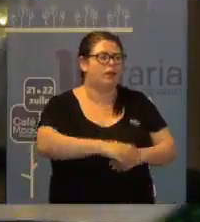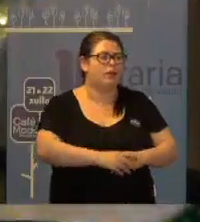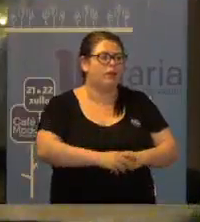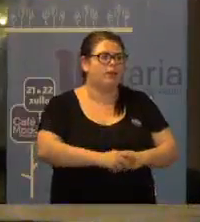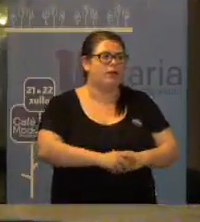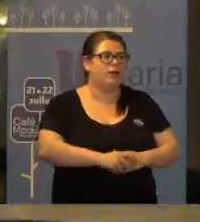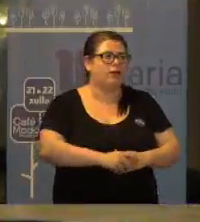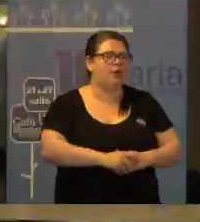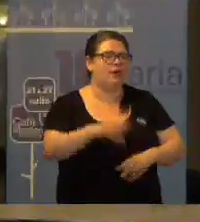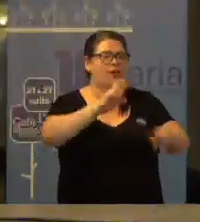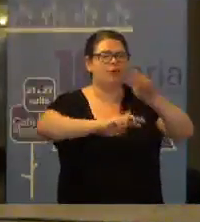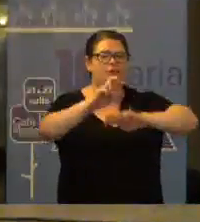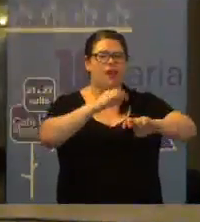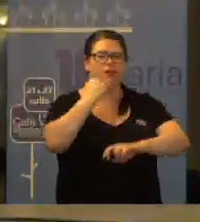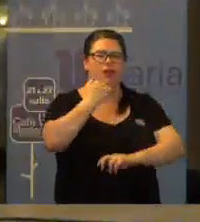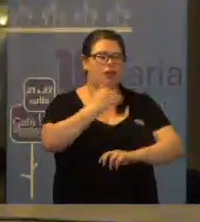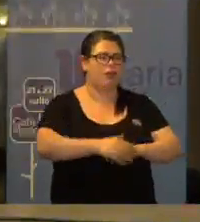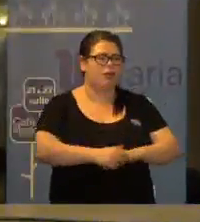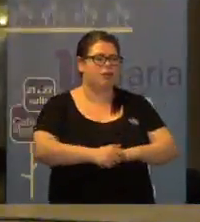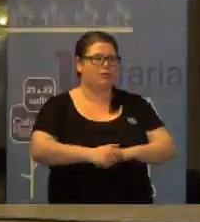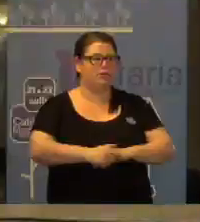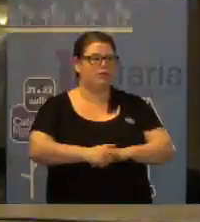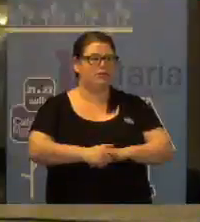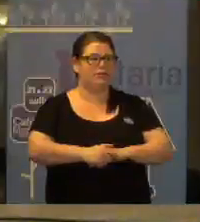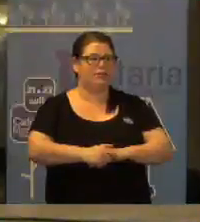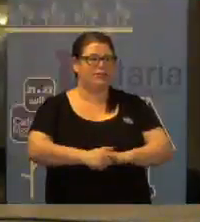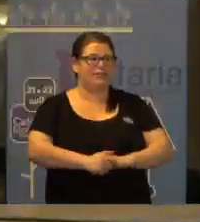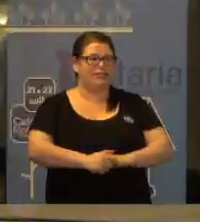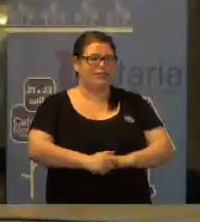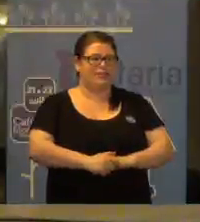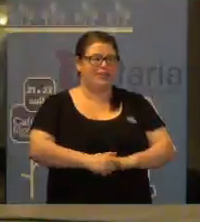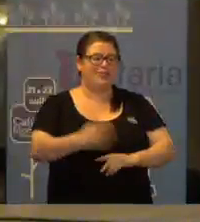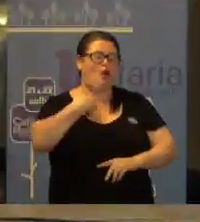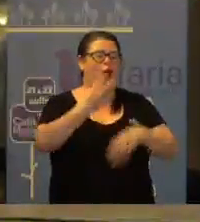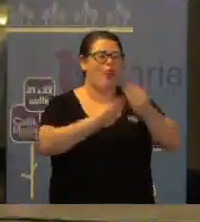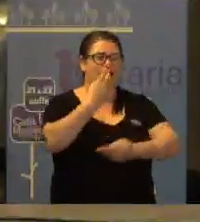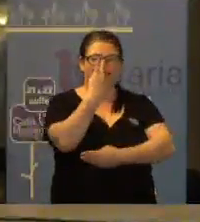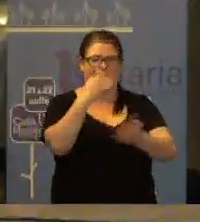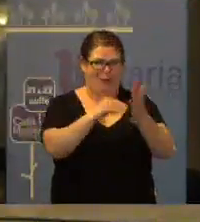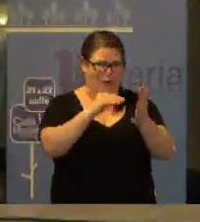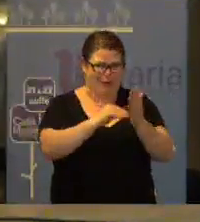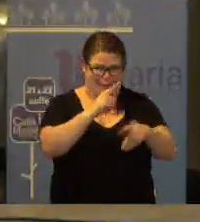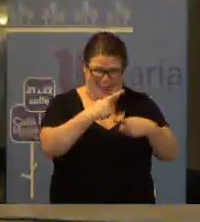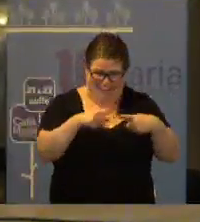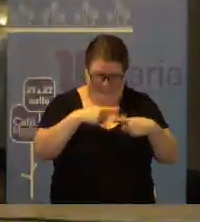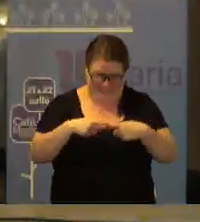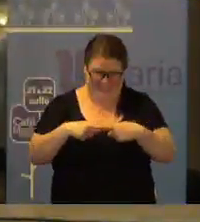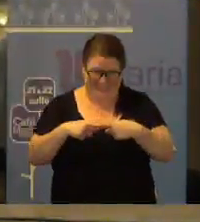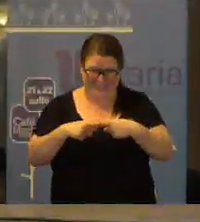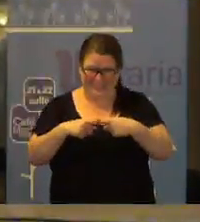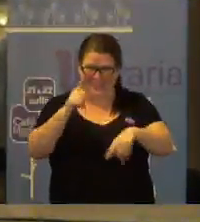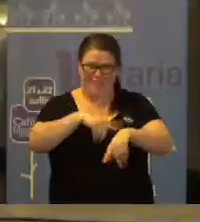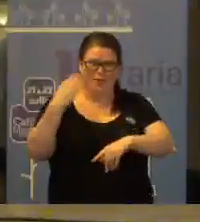Ah, pero está buscando algo, non sei. No, pero si dice que eu estou escutando. Podo facer dúas cousas ao mesmo tempo, que conste.